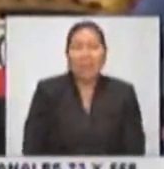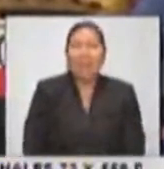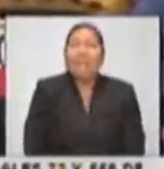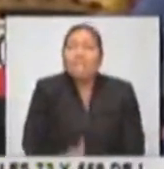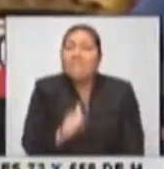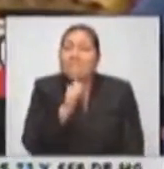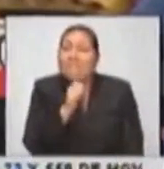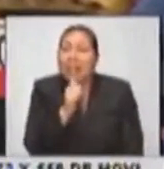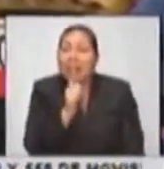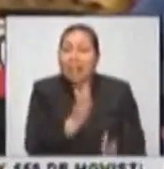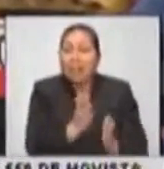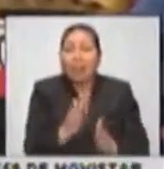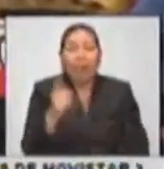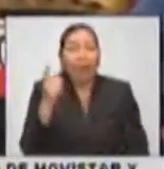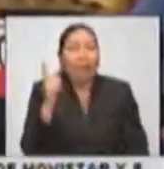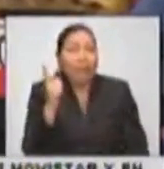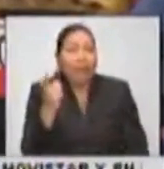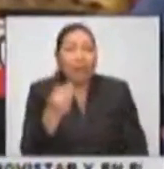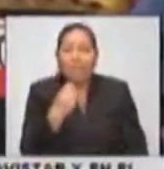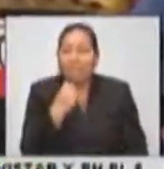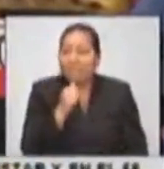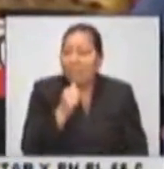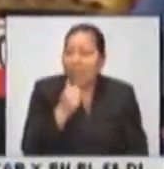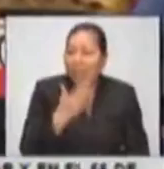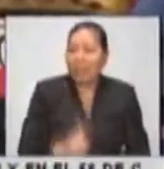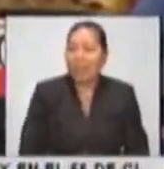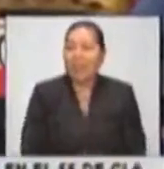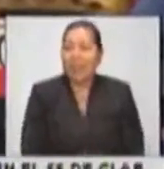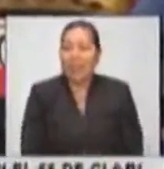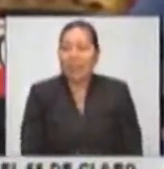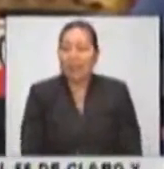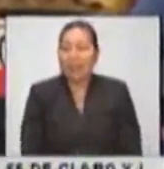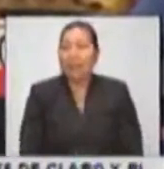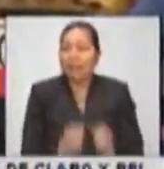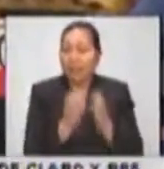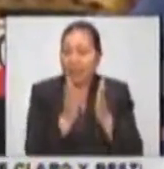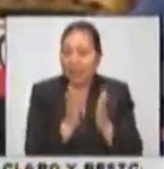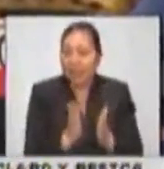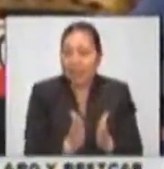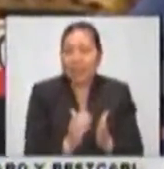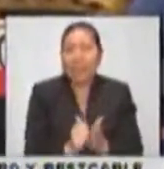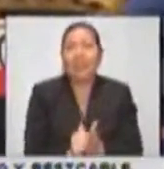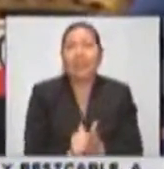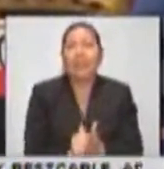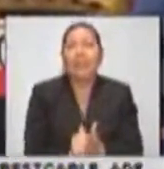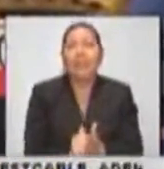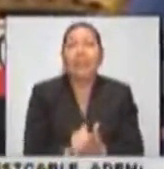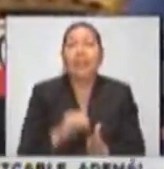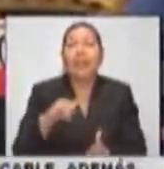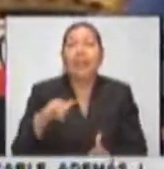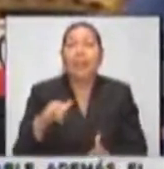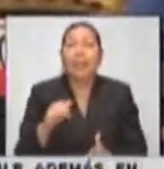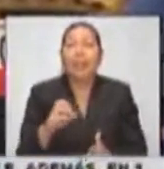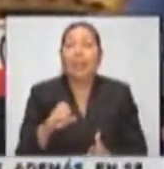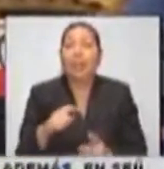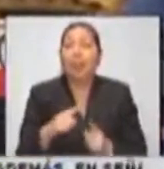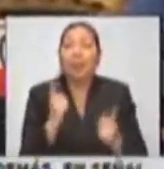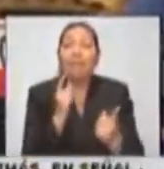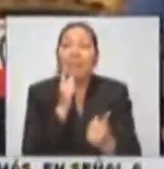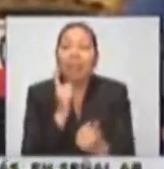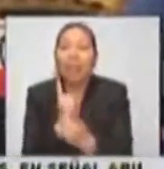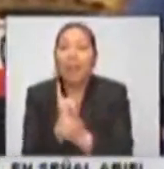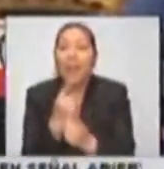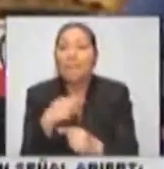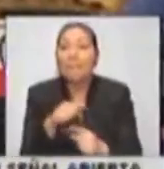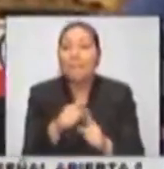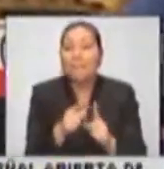falta de un liderazgo, por falta de una firme posición desde el Ejecutivo y acercamiento con la